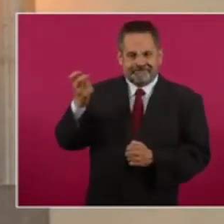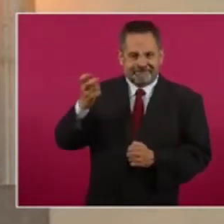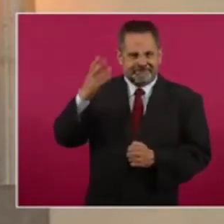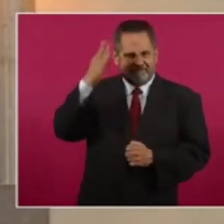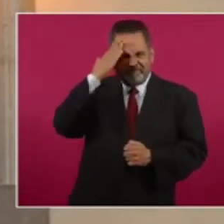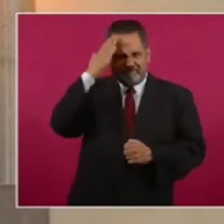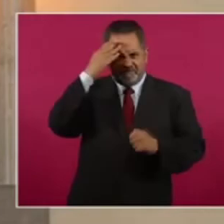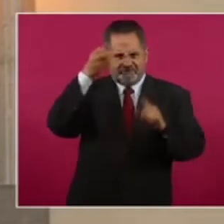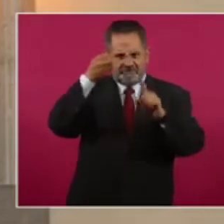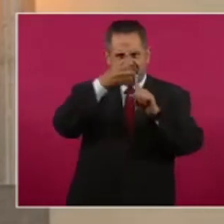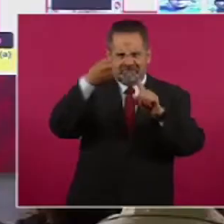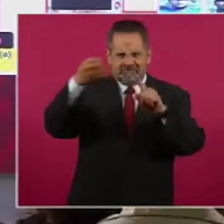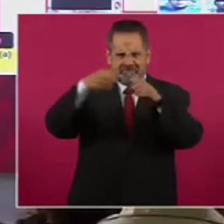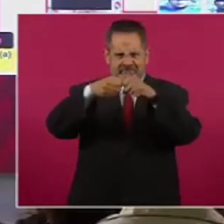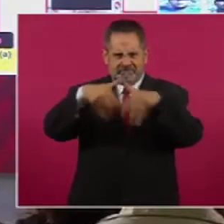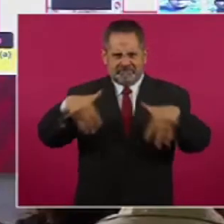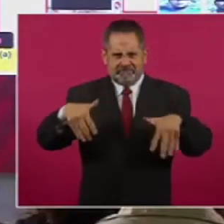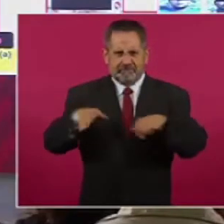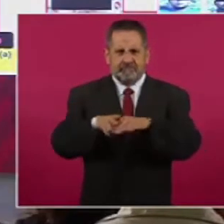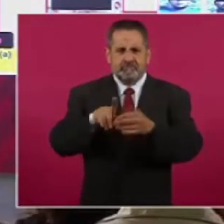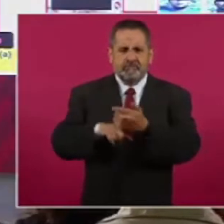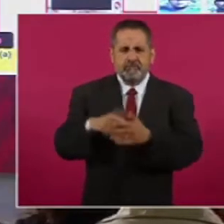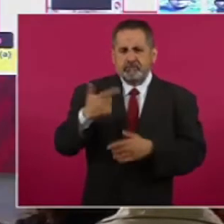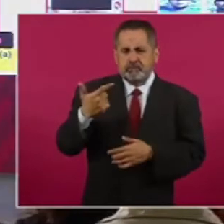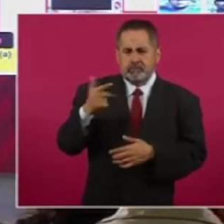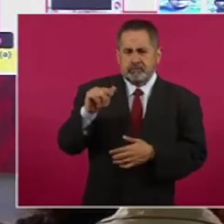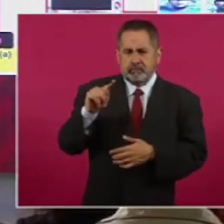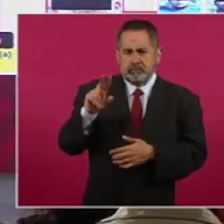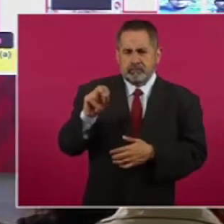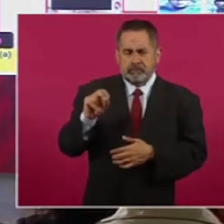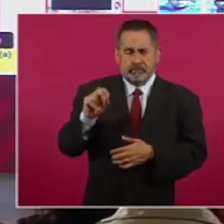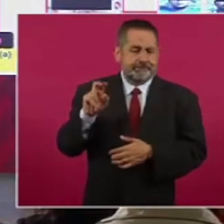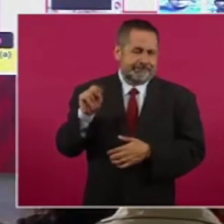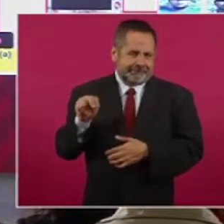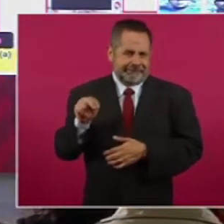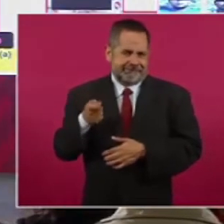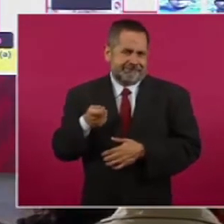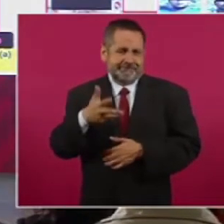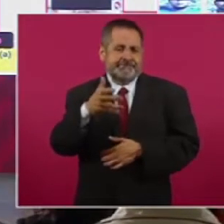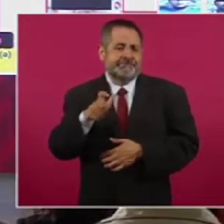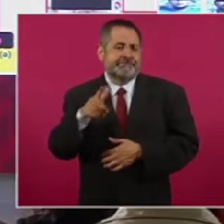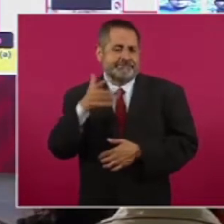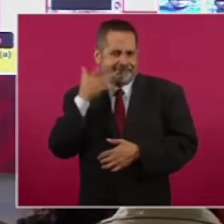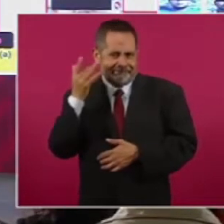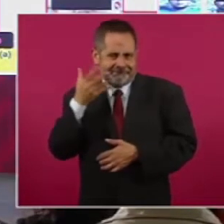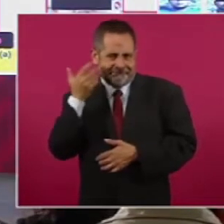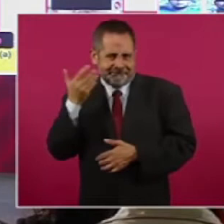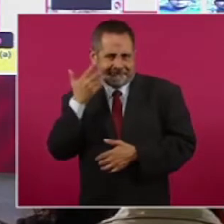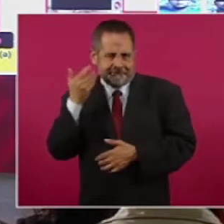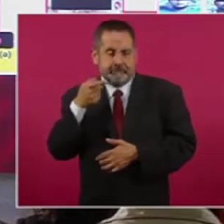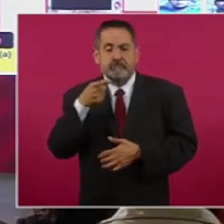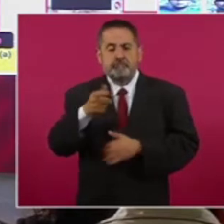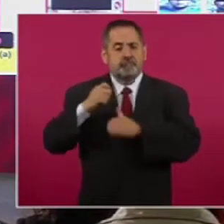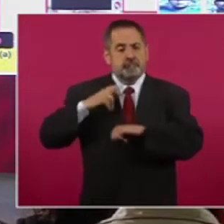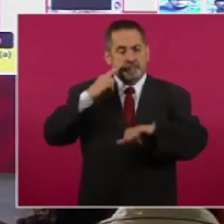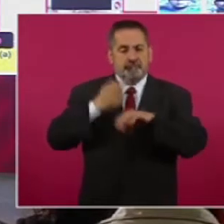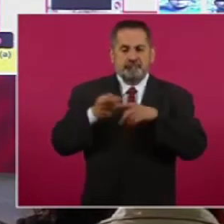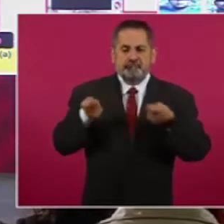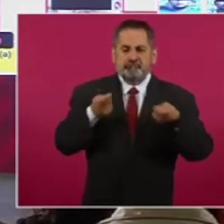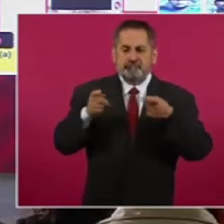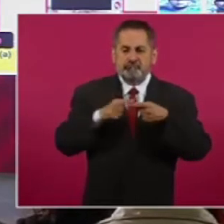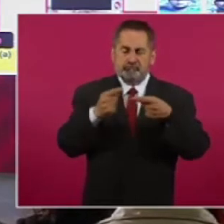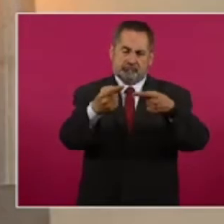grupo delictivo coordinado por Gustavo N., alias El Gato, que opera en la región de la cuenca del